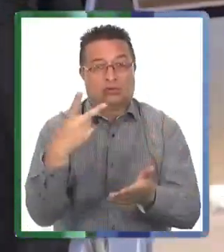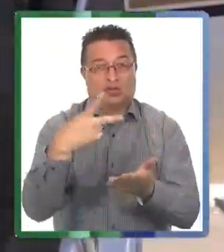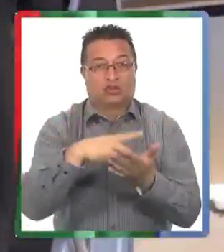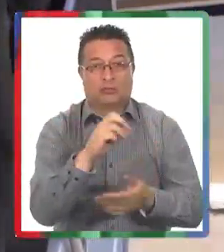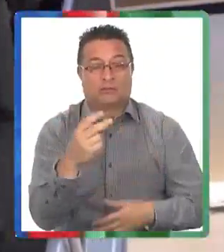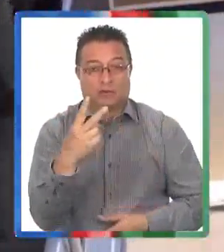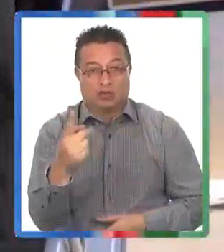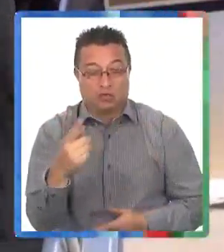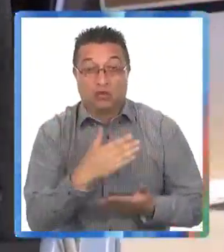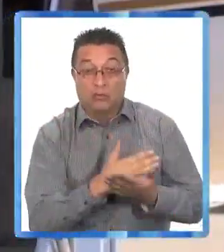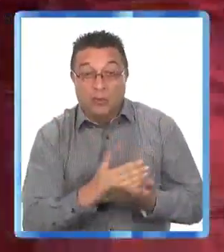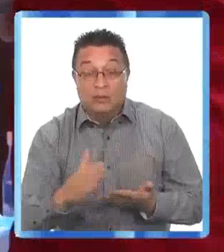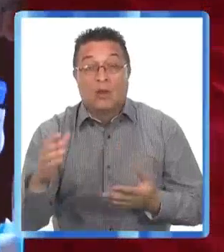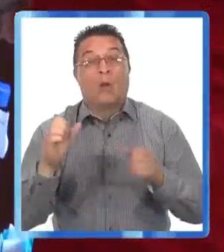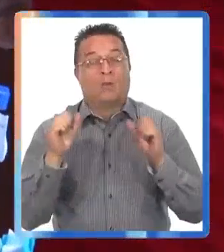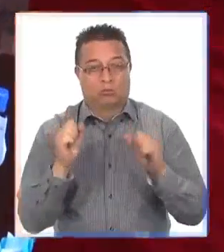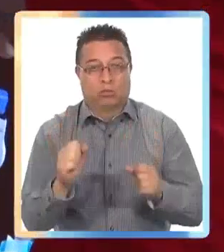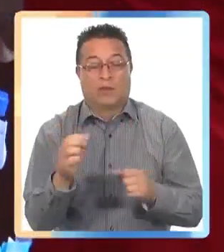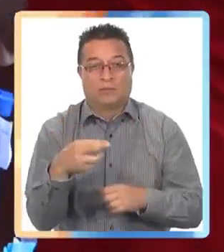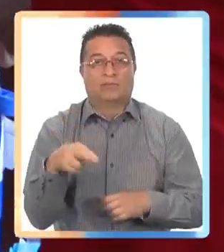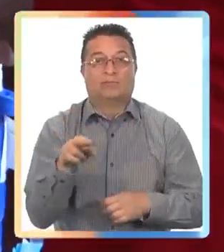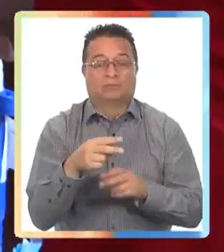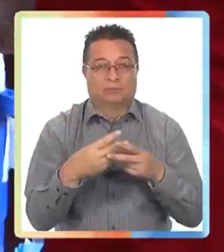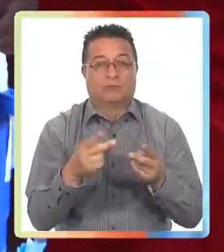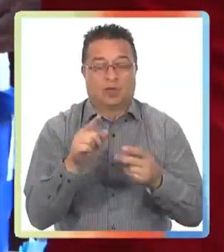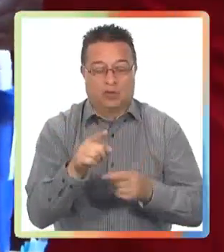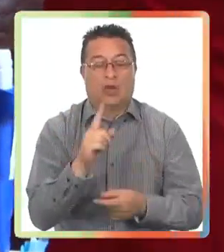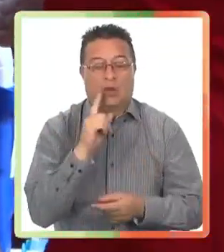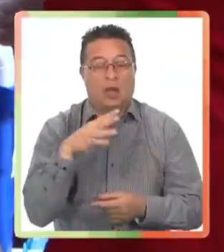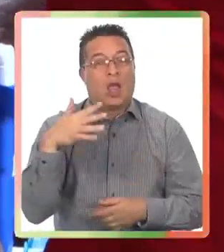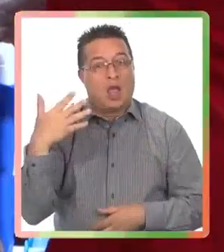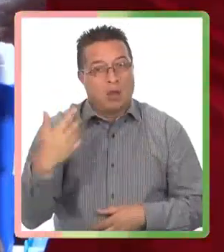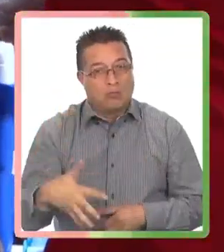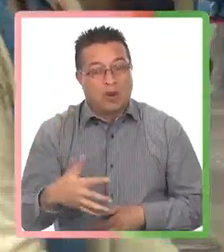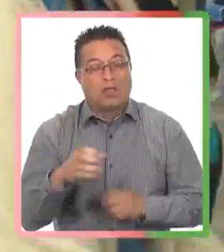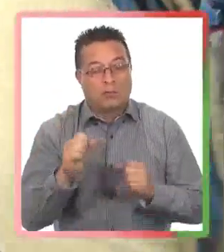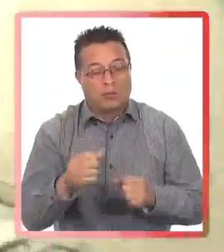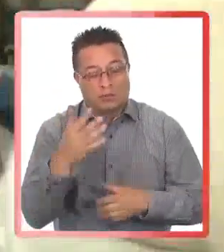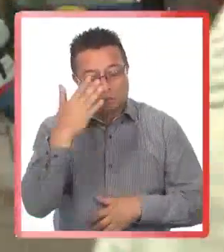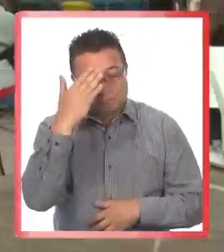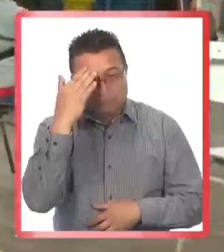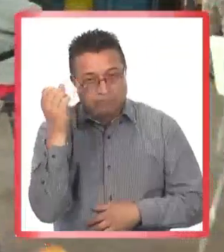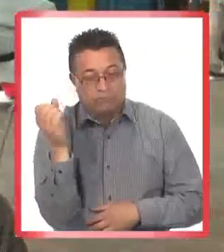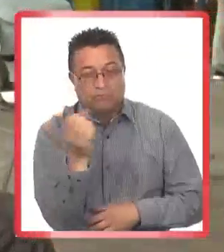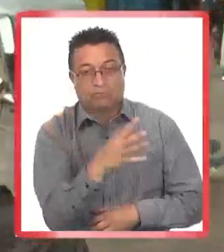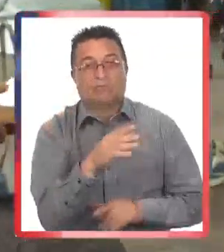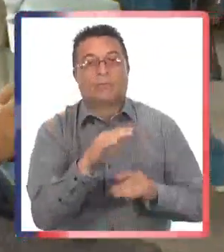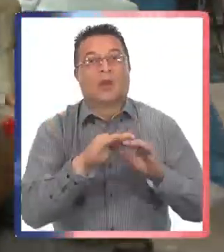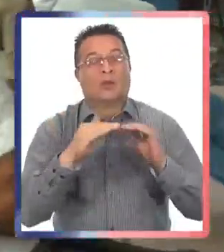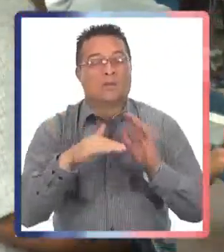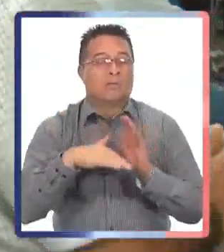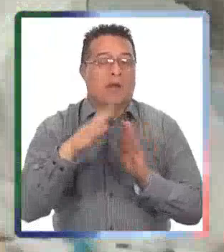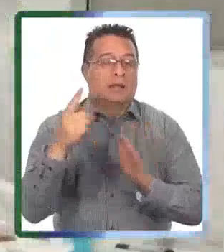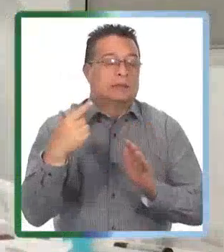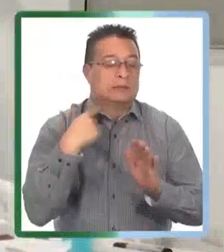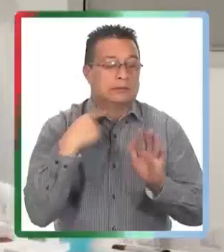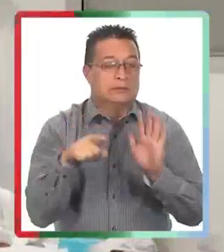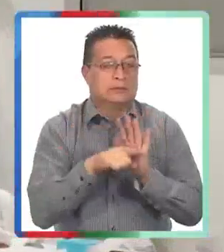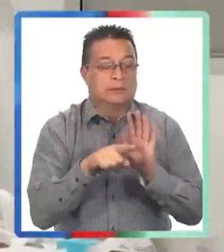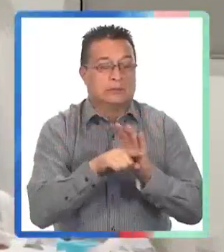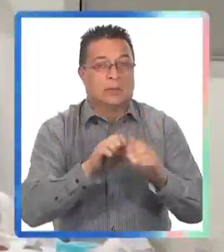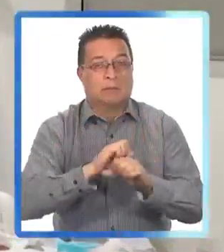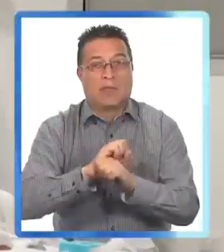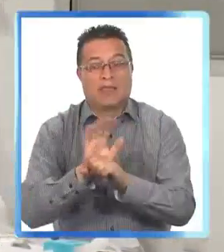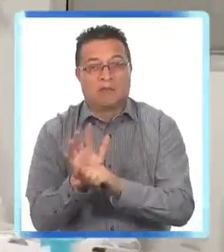de 2021 en adelante podrán reafirmar que han sido un factor clave para ir dejando atrás los días más negros de